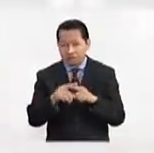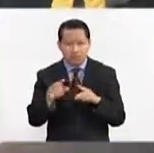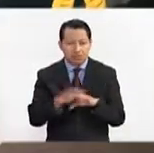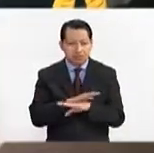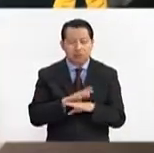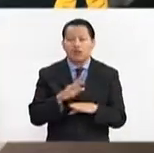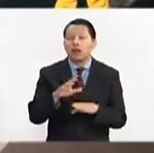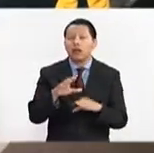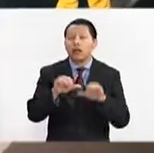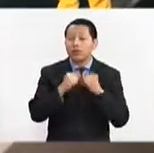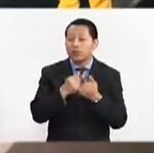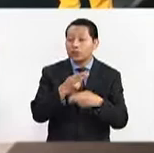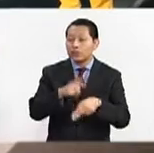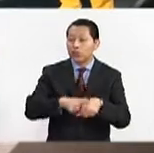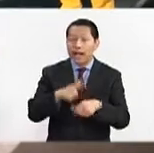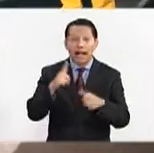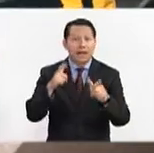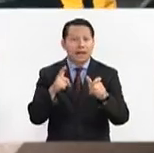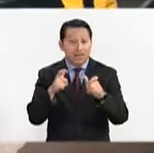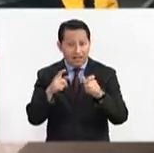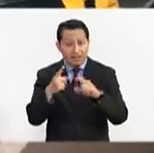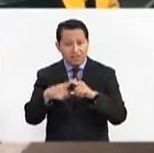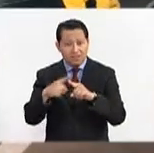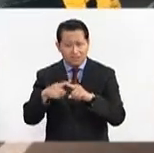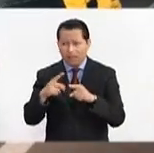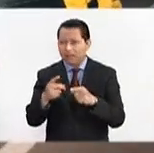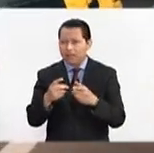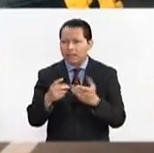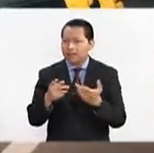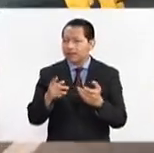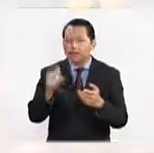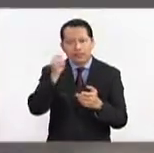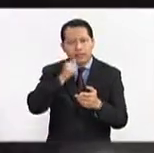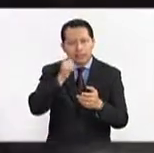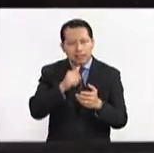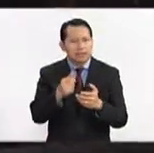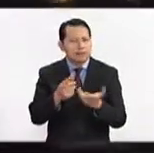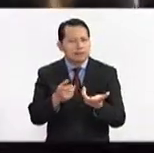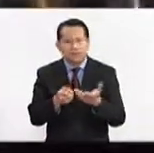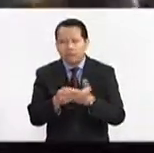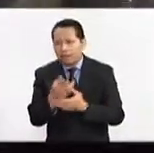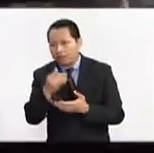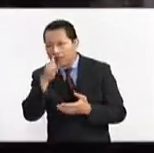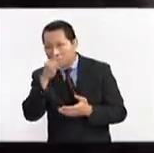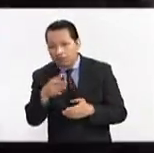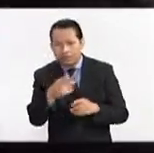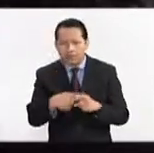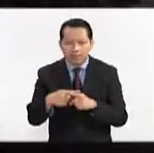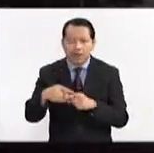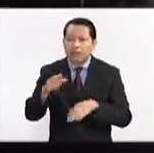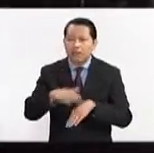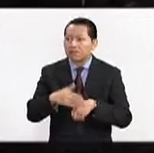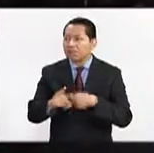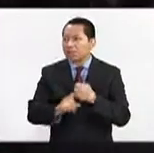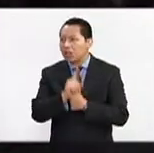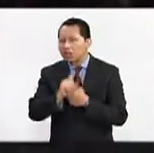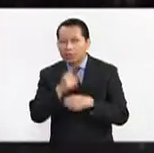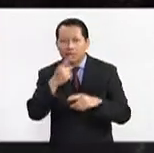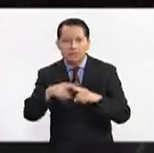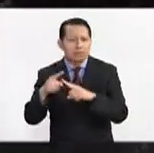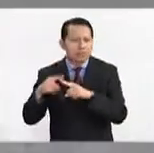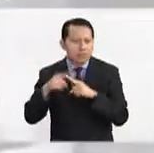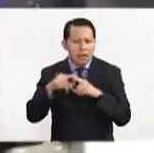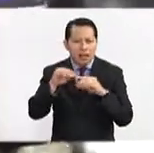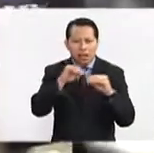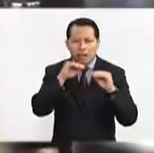del Rifle, el NRA, sale en contra de todas estas propuestas y al final de un poco de alboroto público y debate legislativo, al